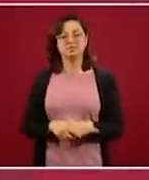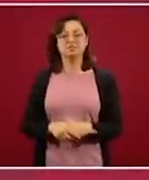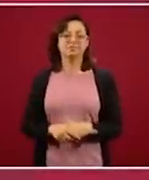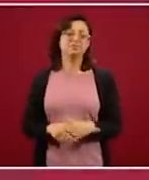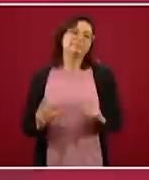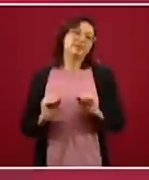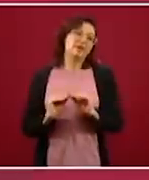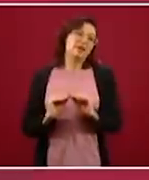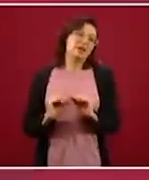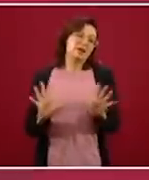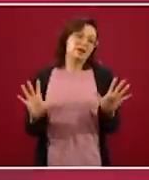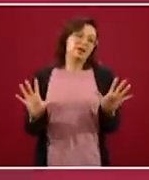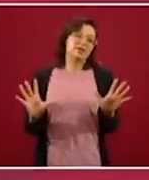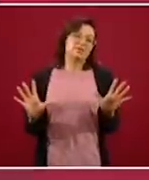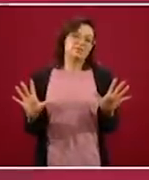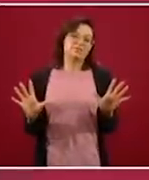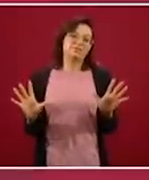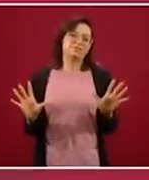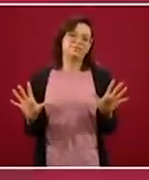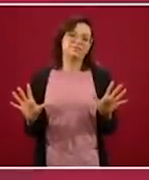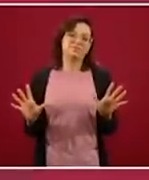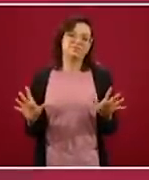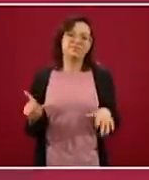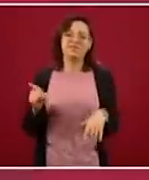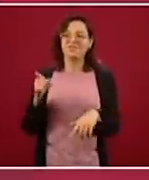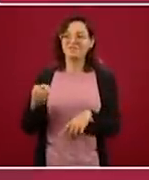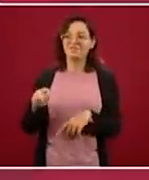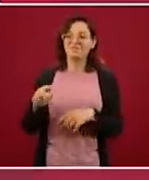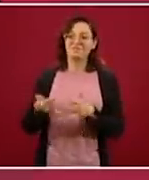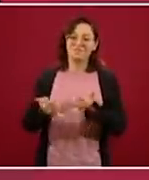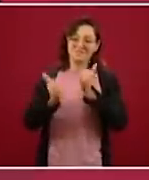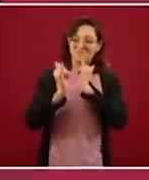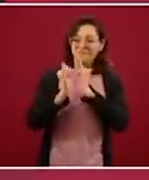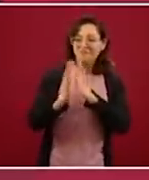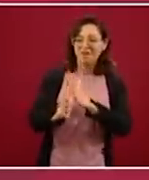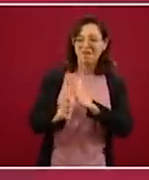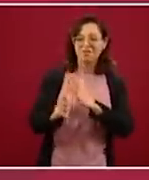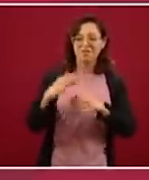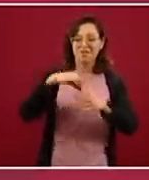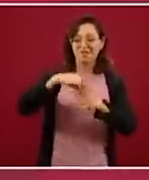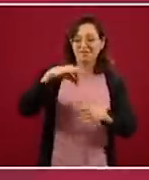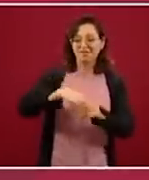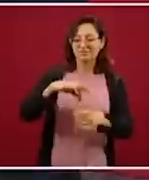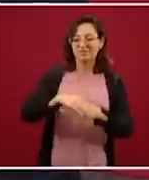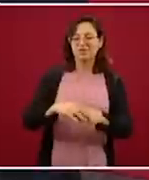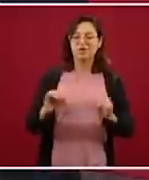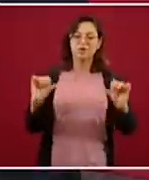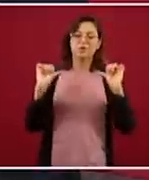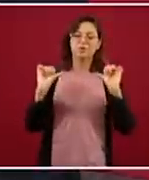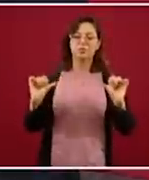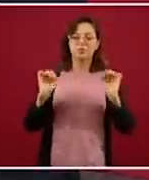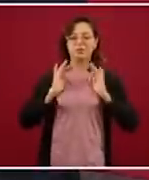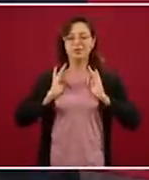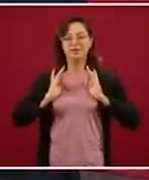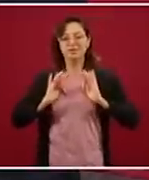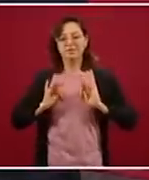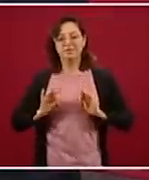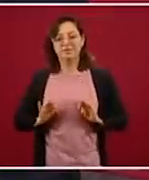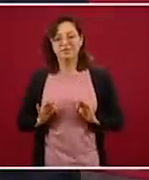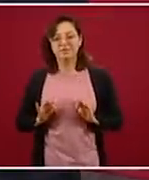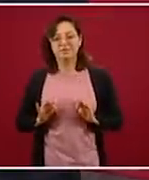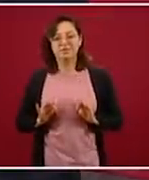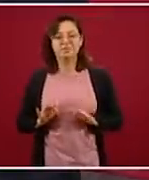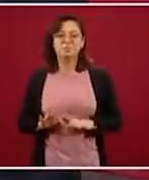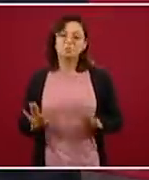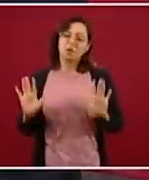Claro, como hicieron el fraude, pues ya no cambiaron